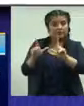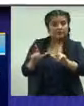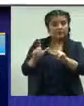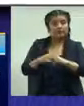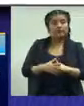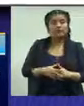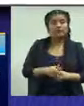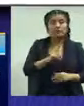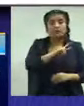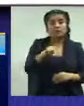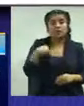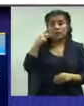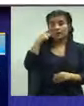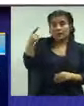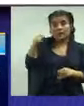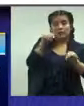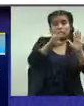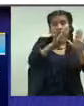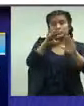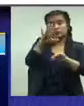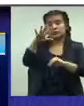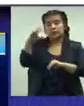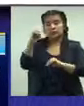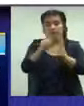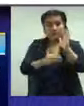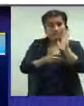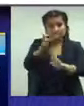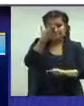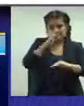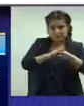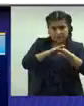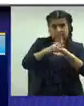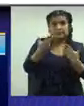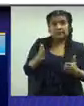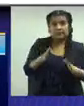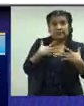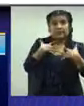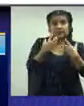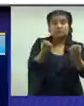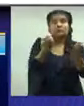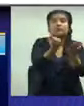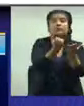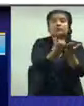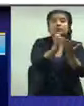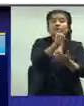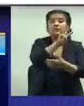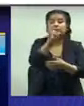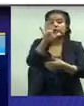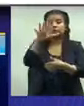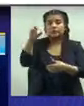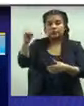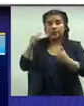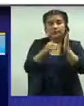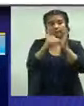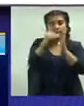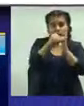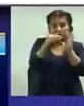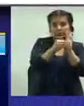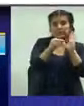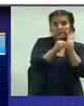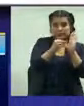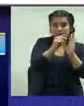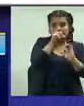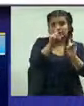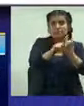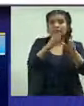lo que vemos de los 950 que se suman es salud escolar, 350 millones de quetzales,